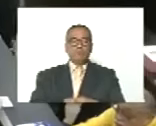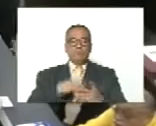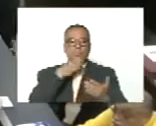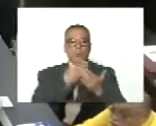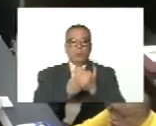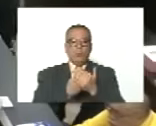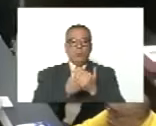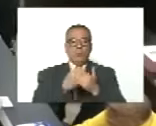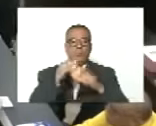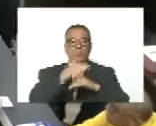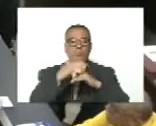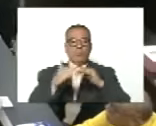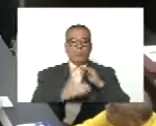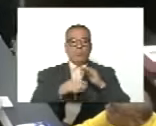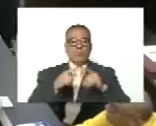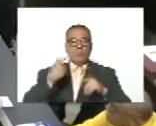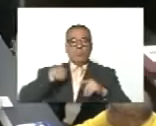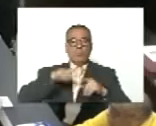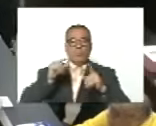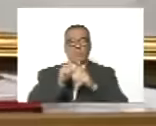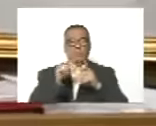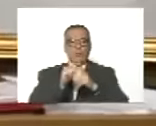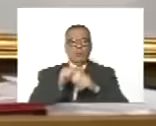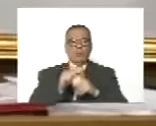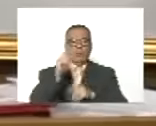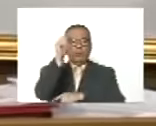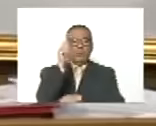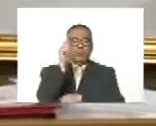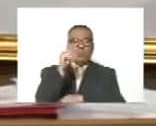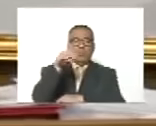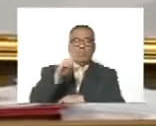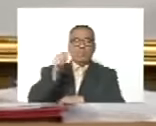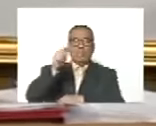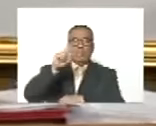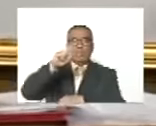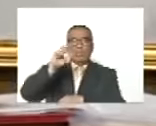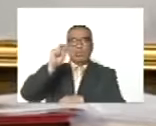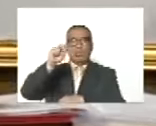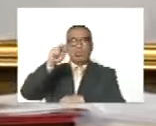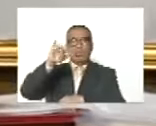Gracias, ciudadana secretaria. Tiene el derecho de palabra el diputado Cristian Ruiz.